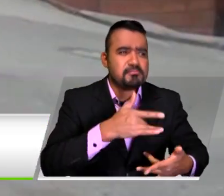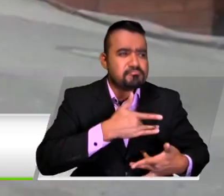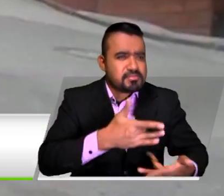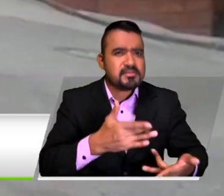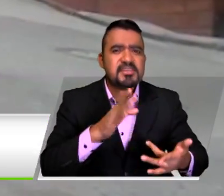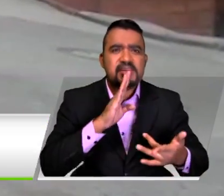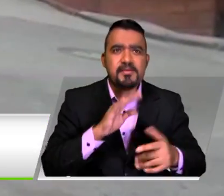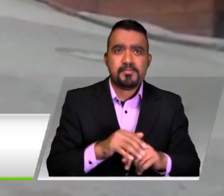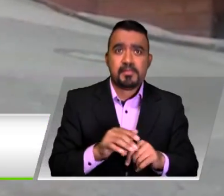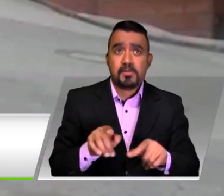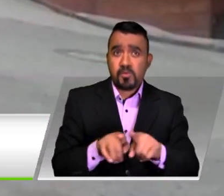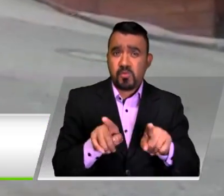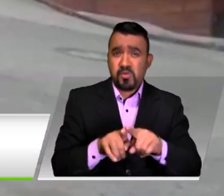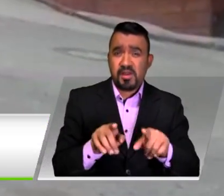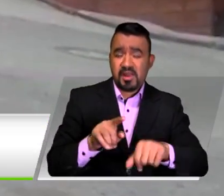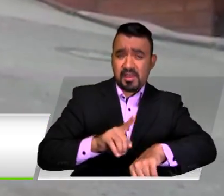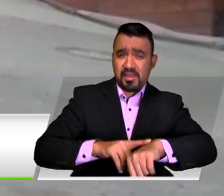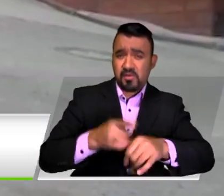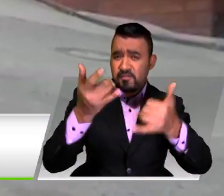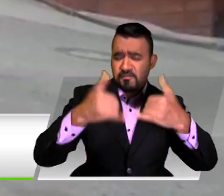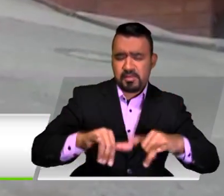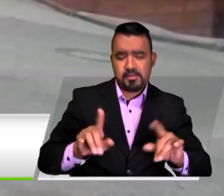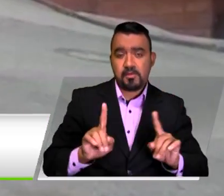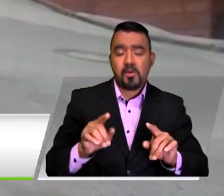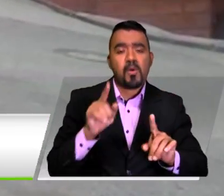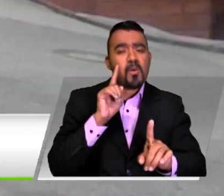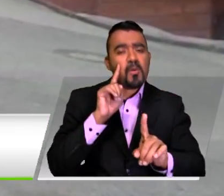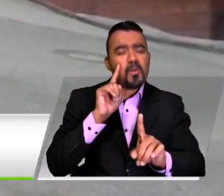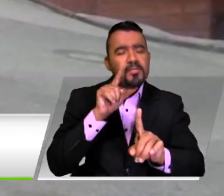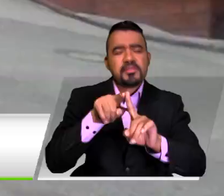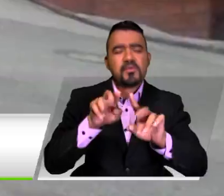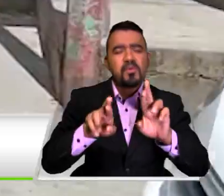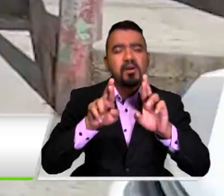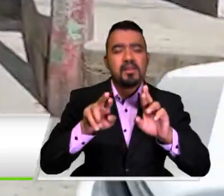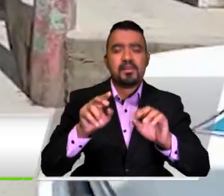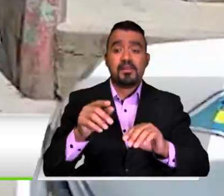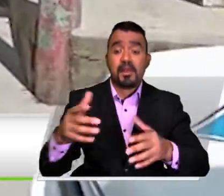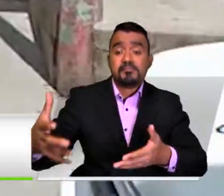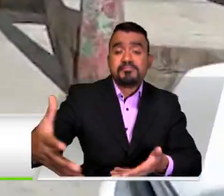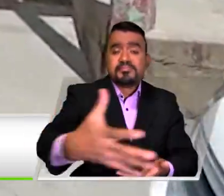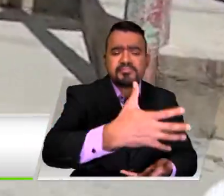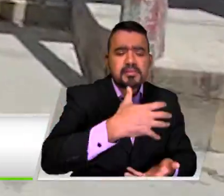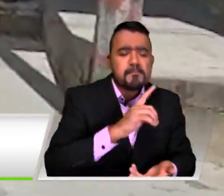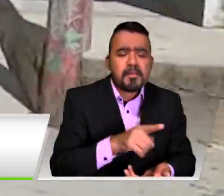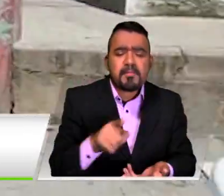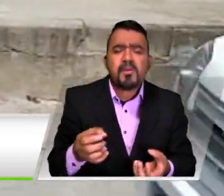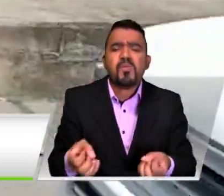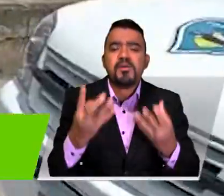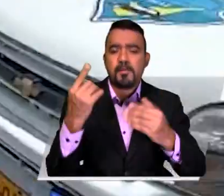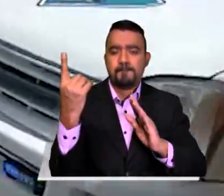y la meta es conseguir 1.000 mercados para las personas más vulnerables del municipio. Los recorridos se están